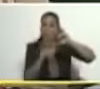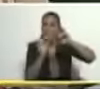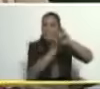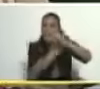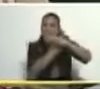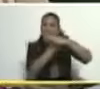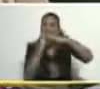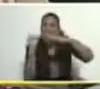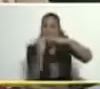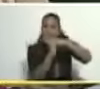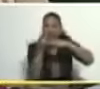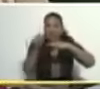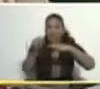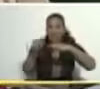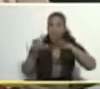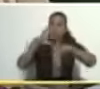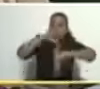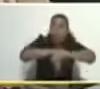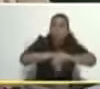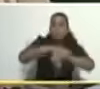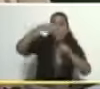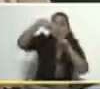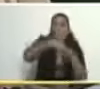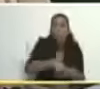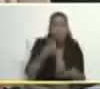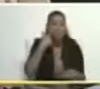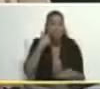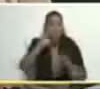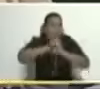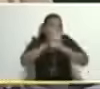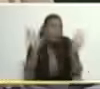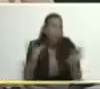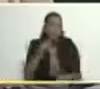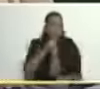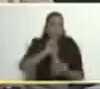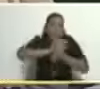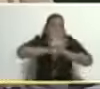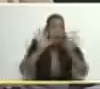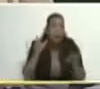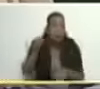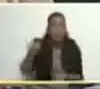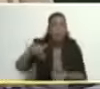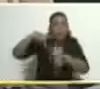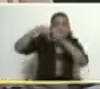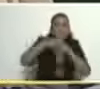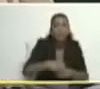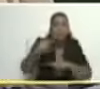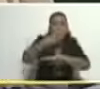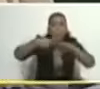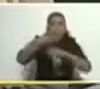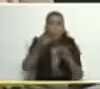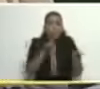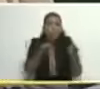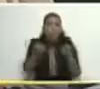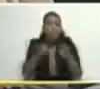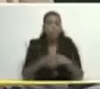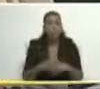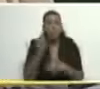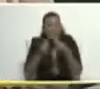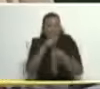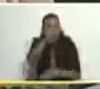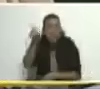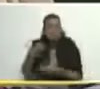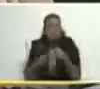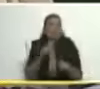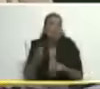Secret in broad daylight. Eso está a la vista de todos. But you know what they're doing in those countries. Ahora, ¿sabes qué están haciendo en esos